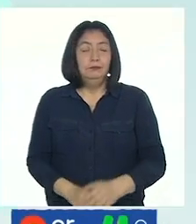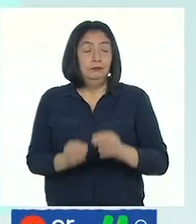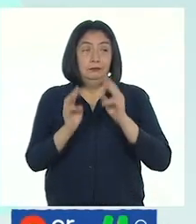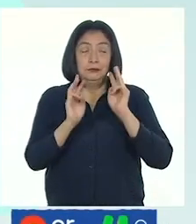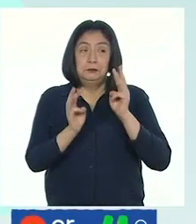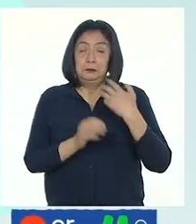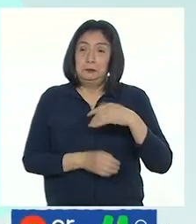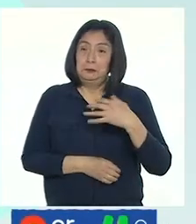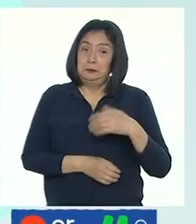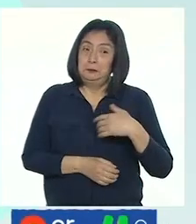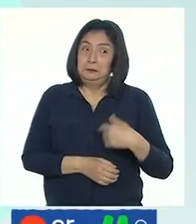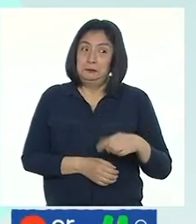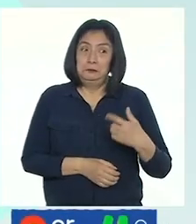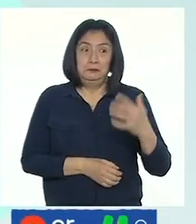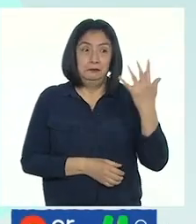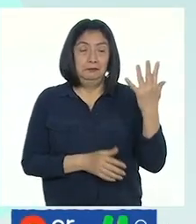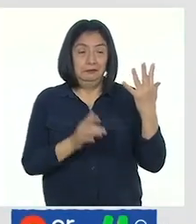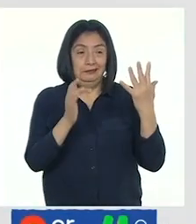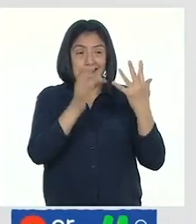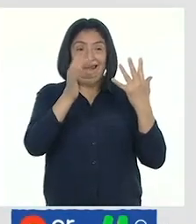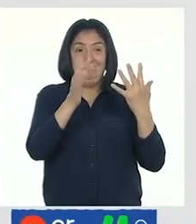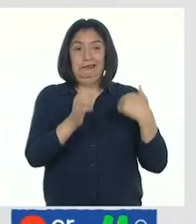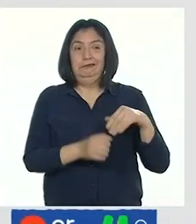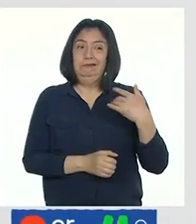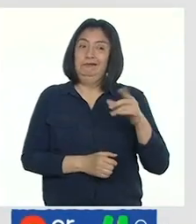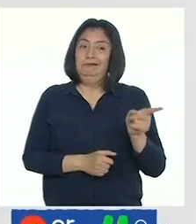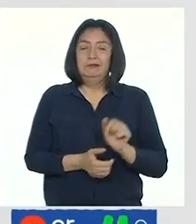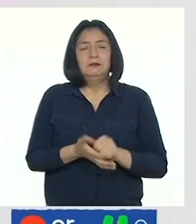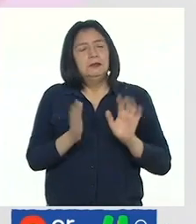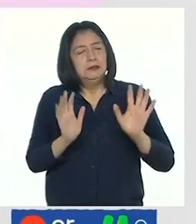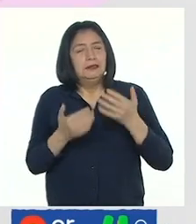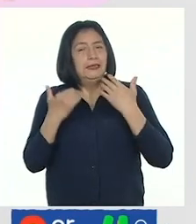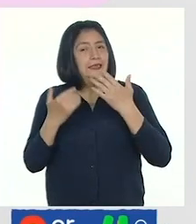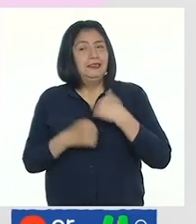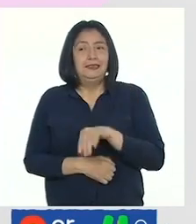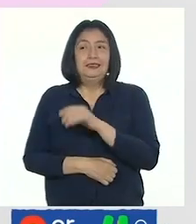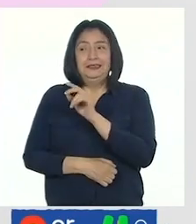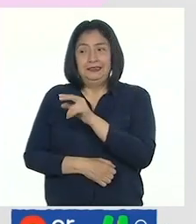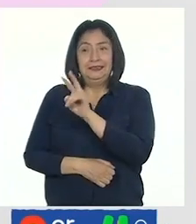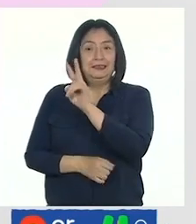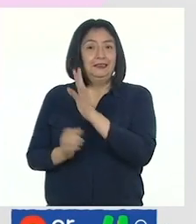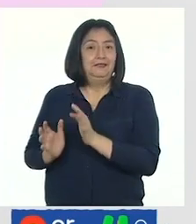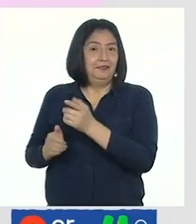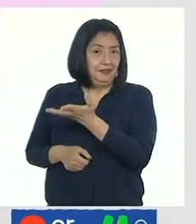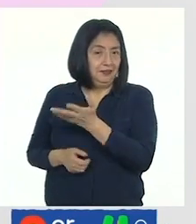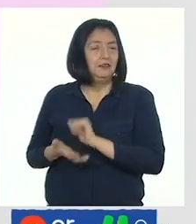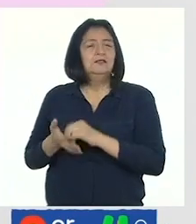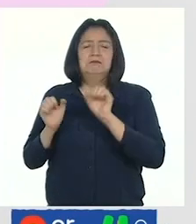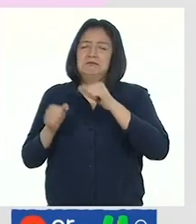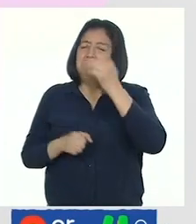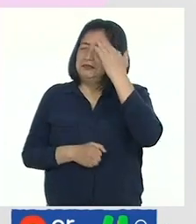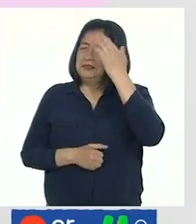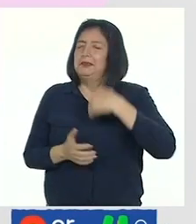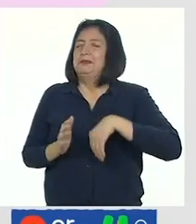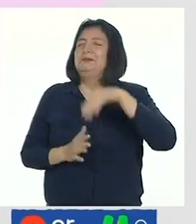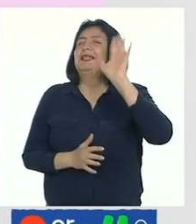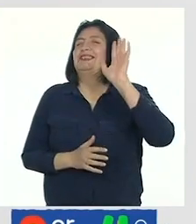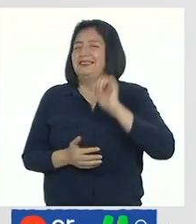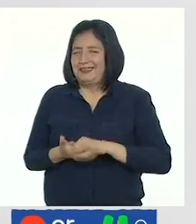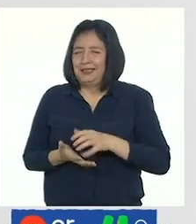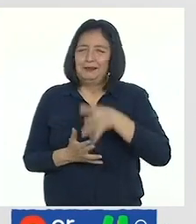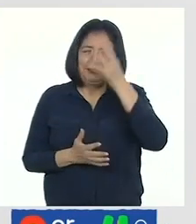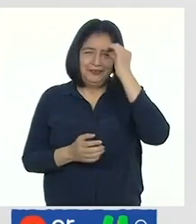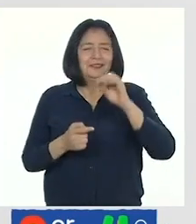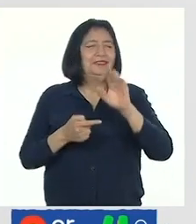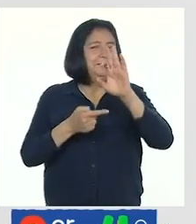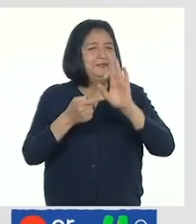¡Wow! ¡Qué peculiares esos cactus, eh! Bueno, pero gracias a Vera la aventurera, ahora saben mucho más sobre